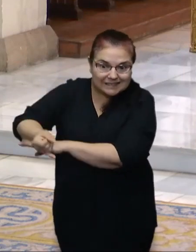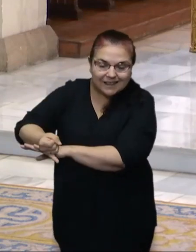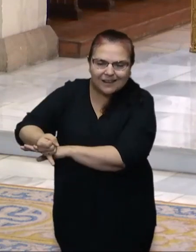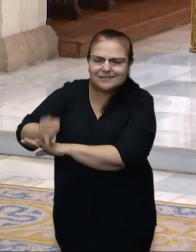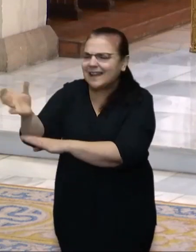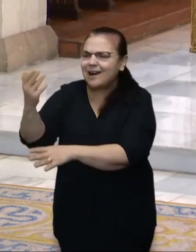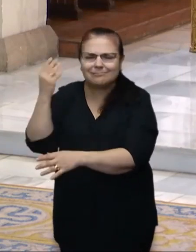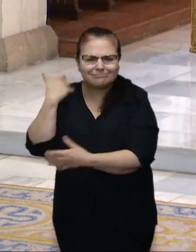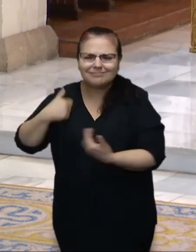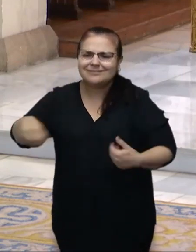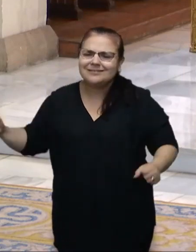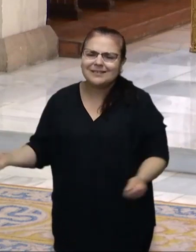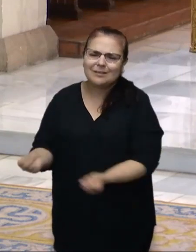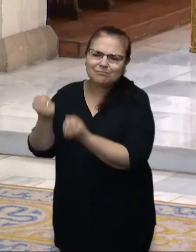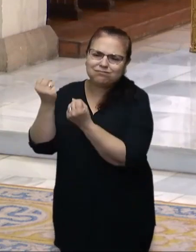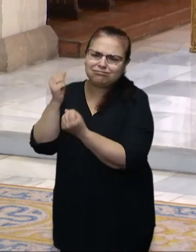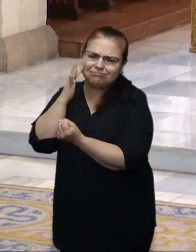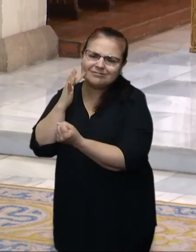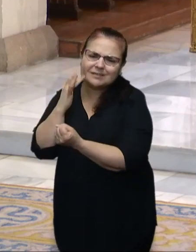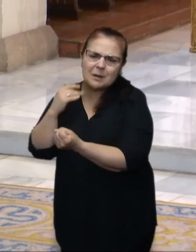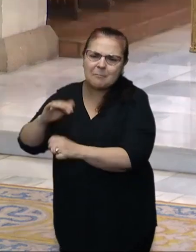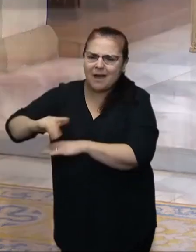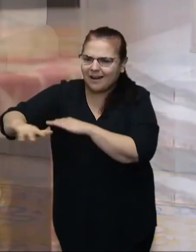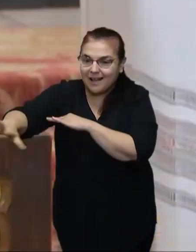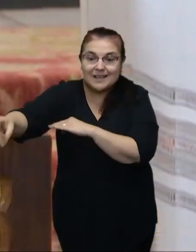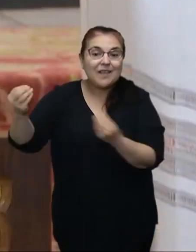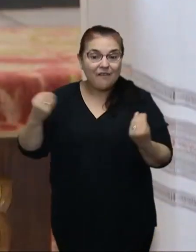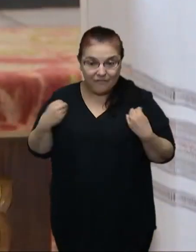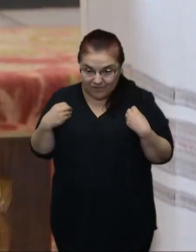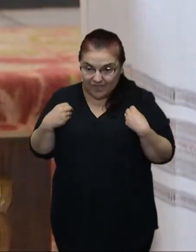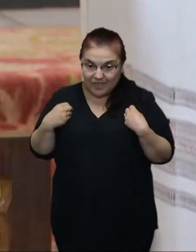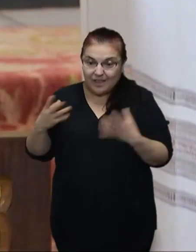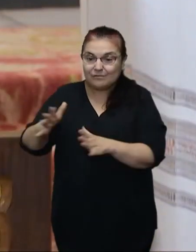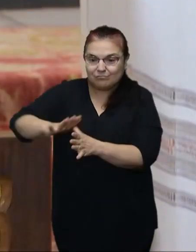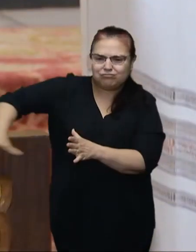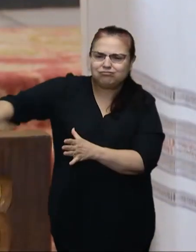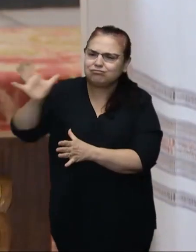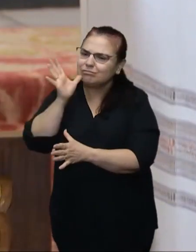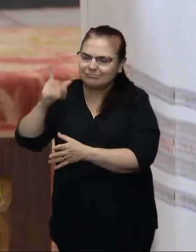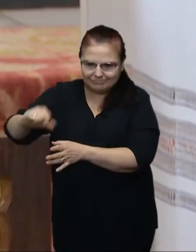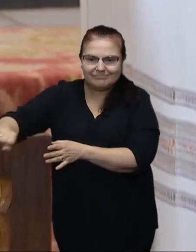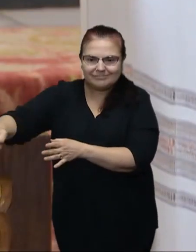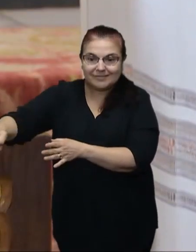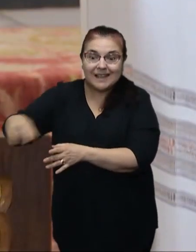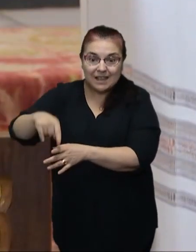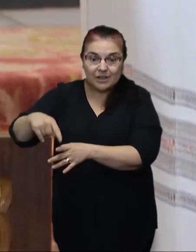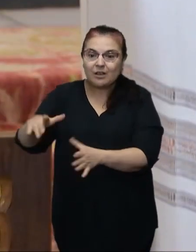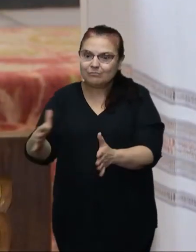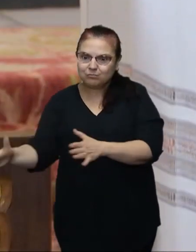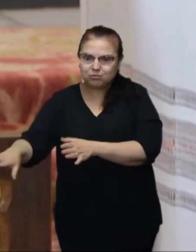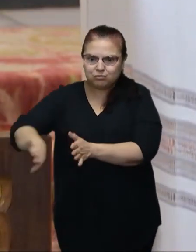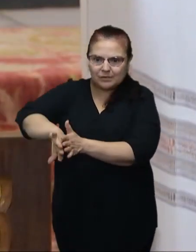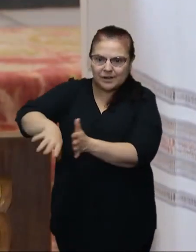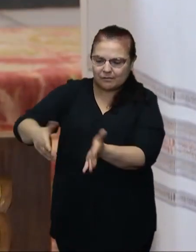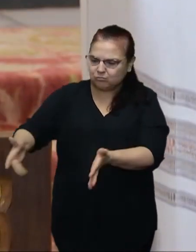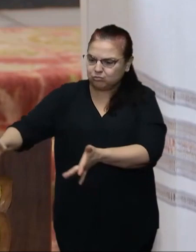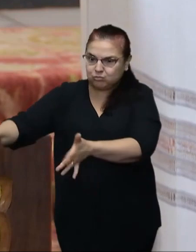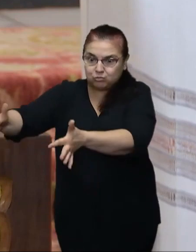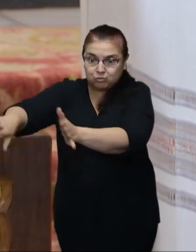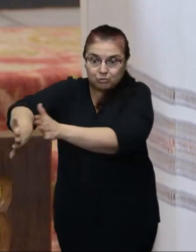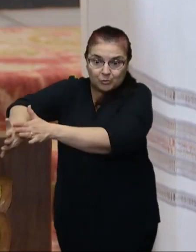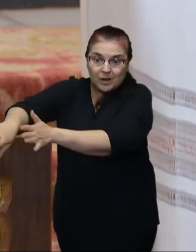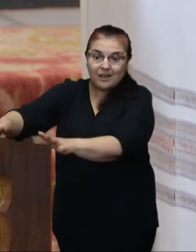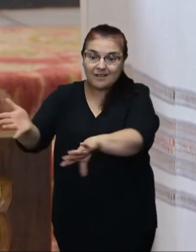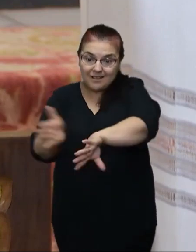habrán saneado el mar y habrá vida allí donde llegue el torrente. En ambas riberas del torrente